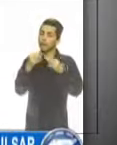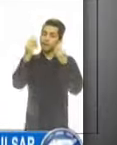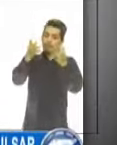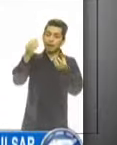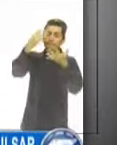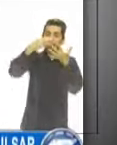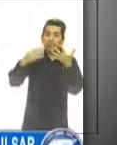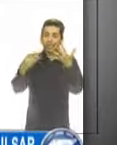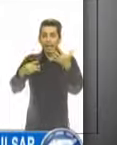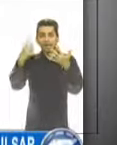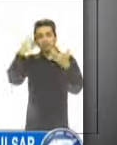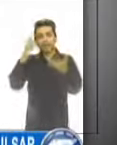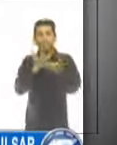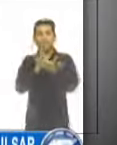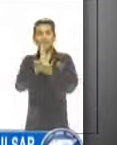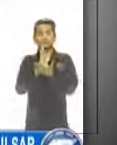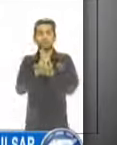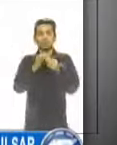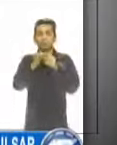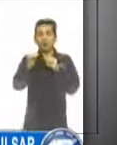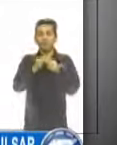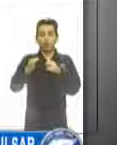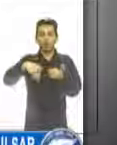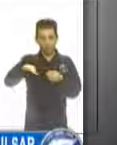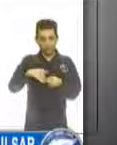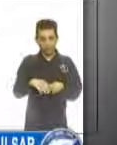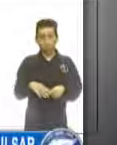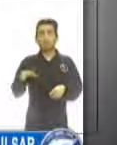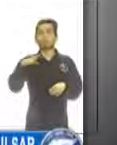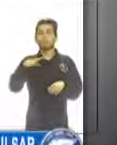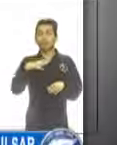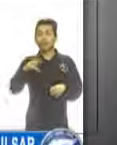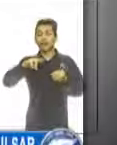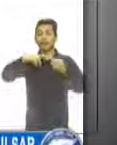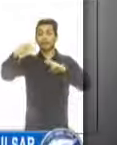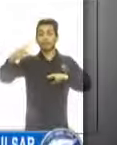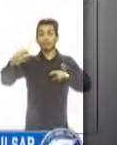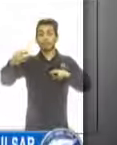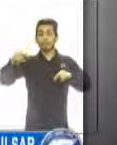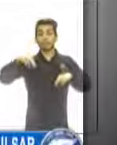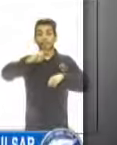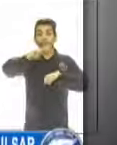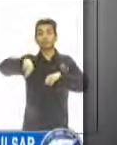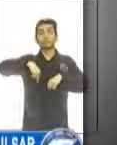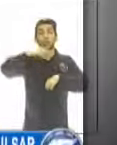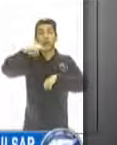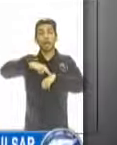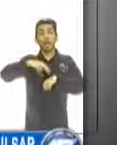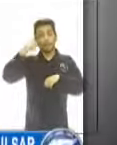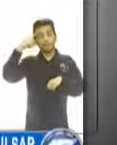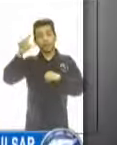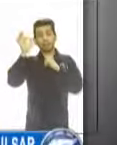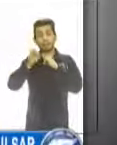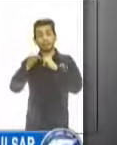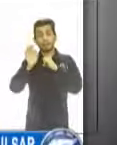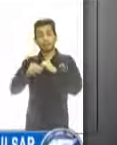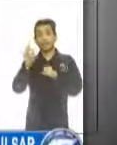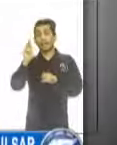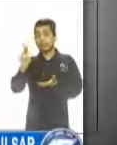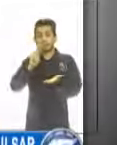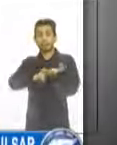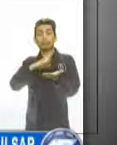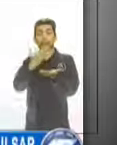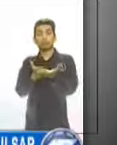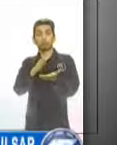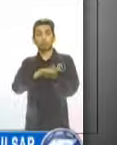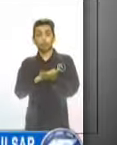indígenas, creación de la Red Nacional de Intérpretes y Traductores en Idiomas Indígenas, implementación de mesas de diálogo con las